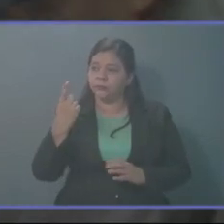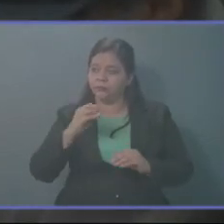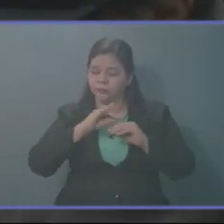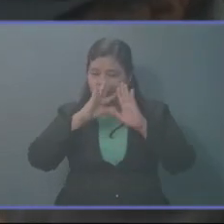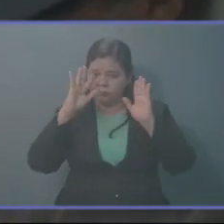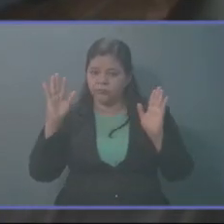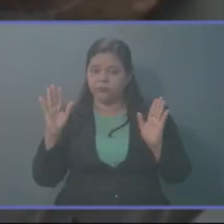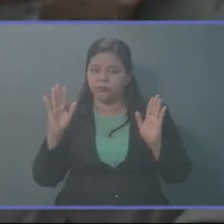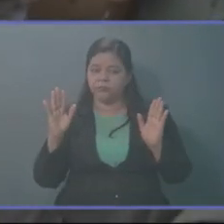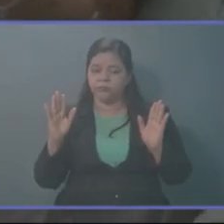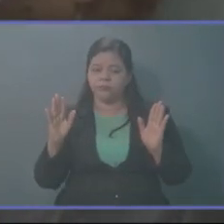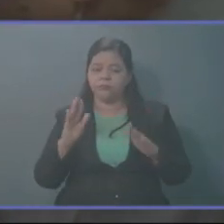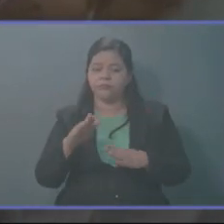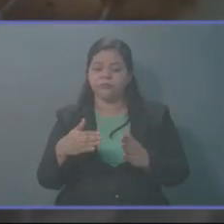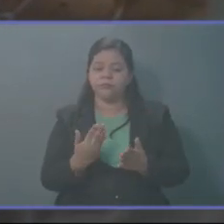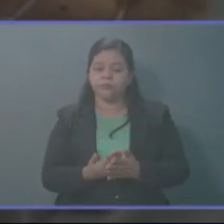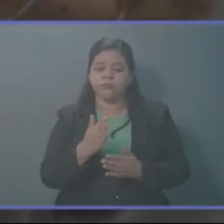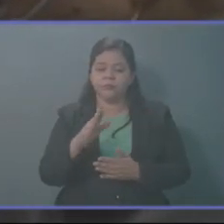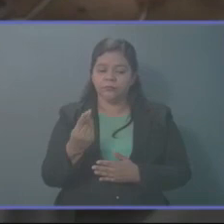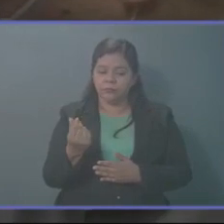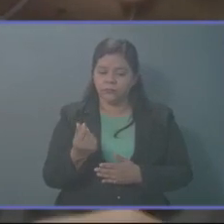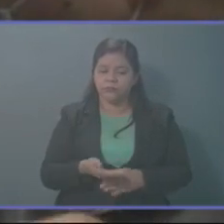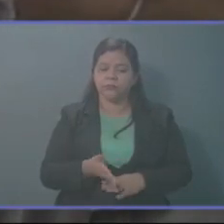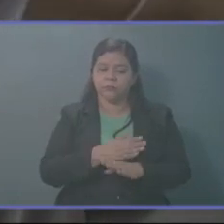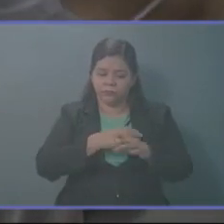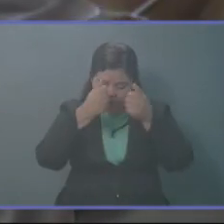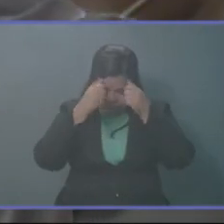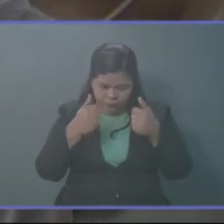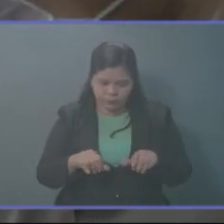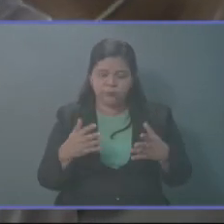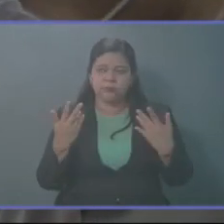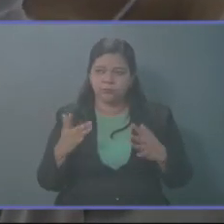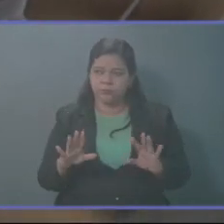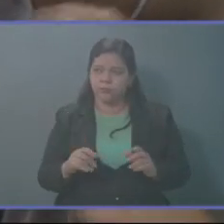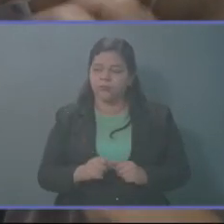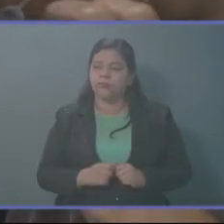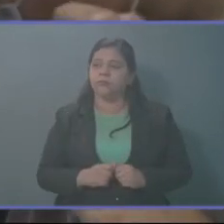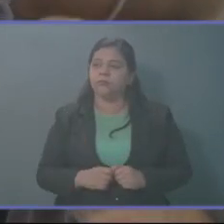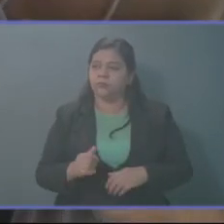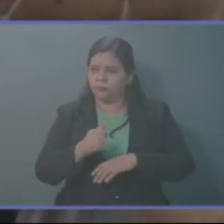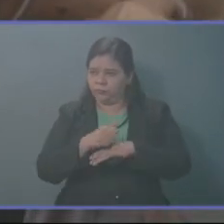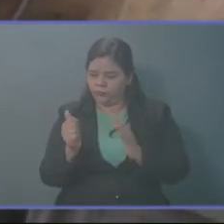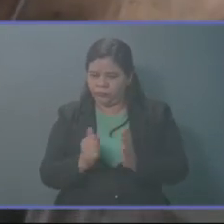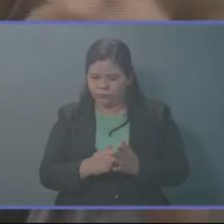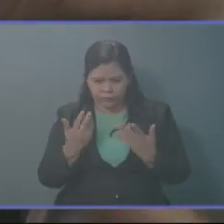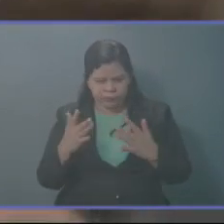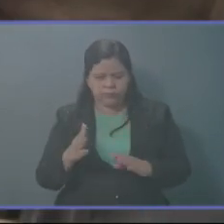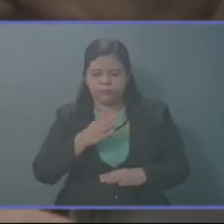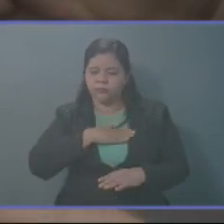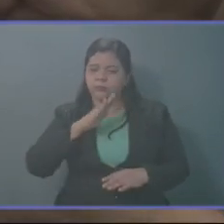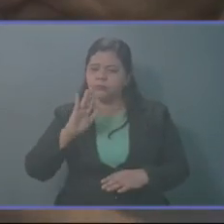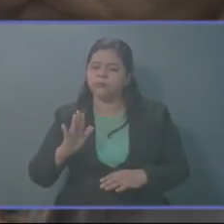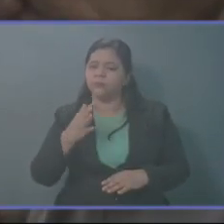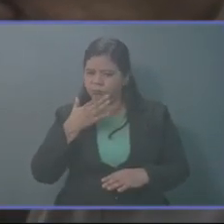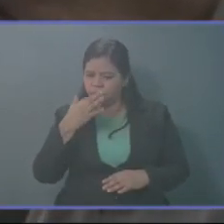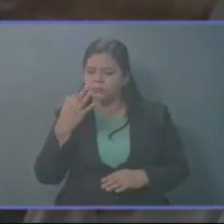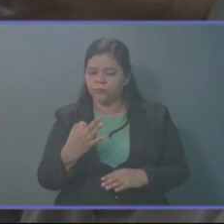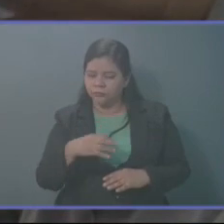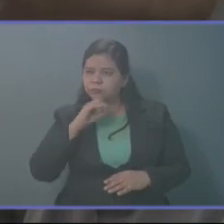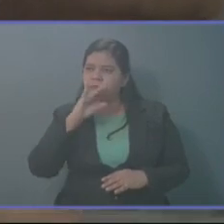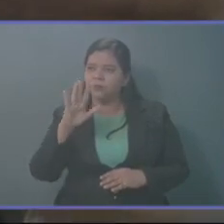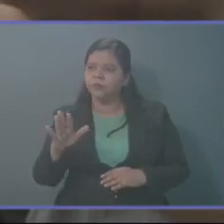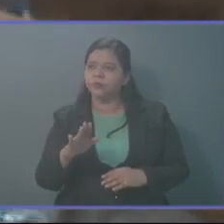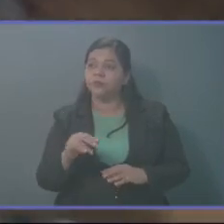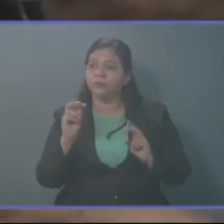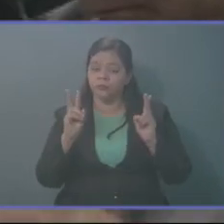claridad pues del uso de los fondos que ya han sido aprobados. Que ya la Asamblea cumplió con su parte, ¿cierto? Usted mencionaba el tema de